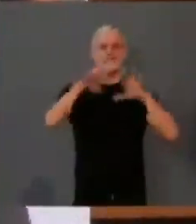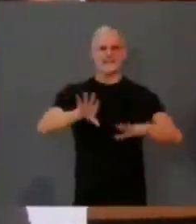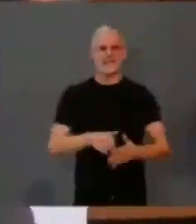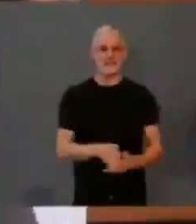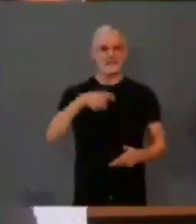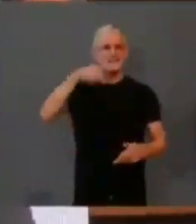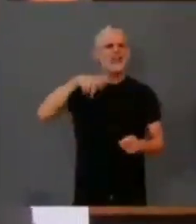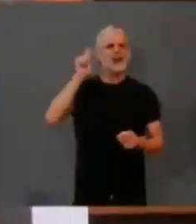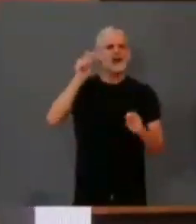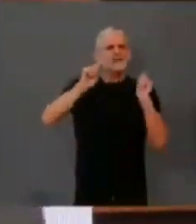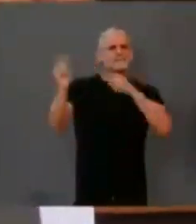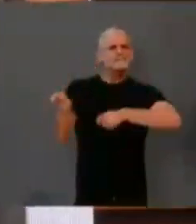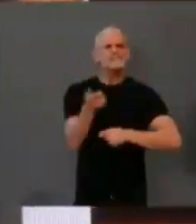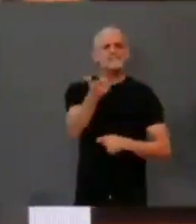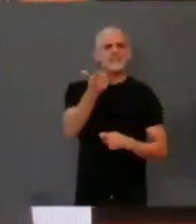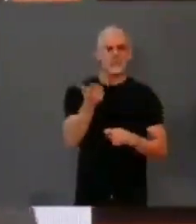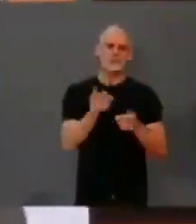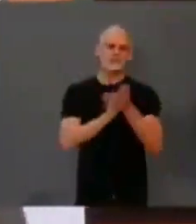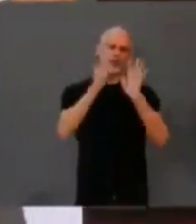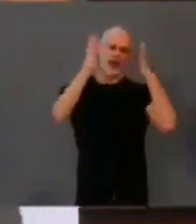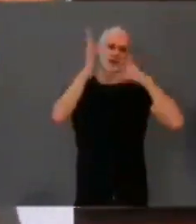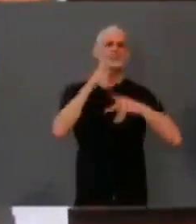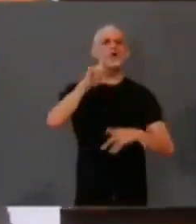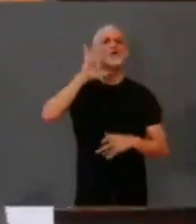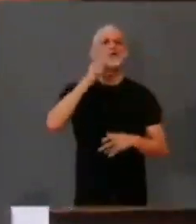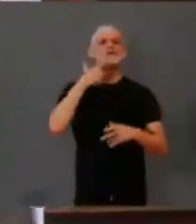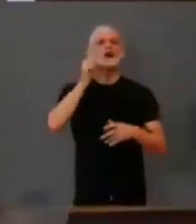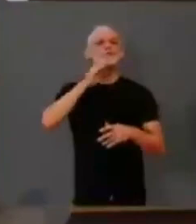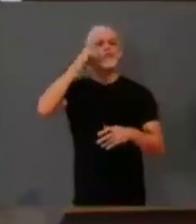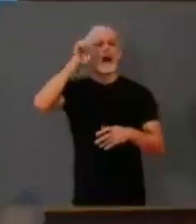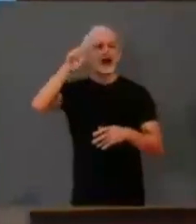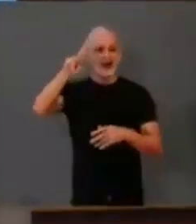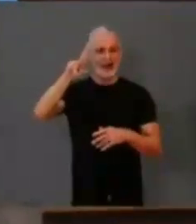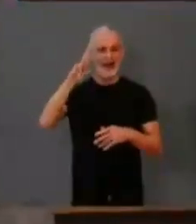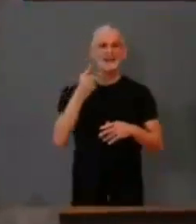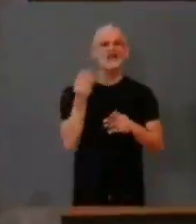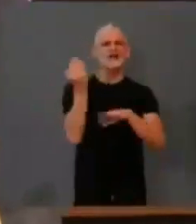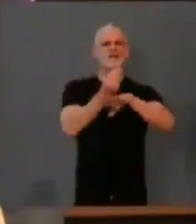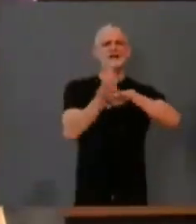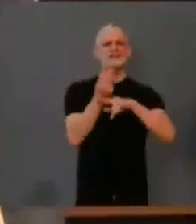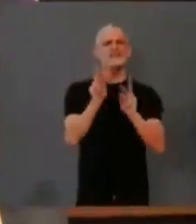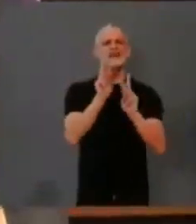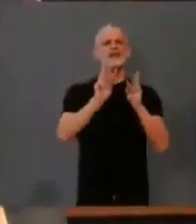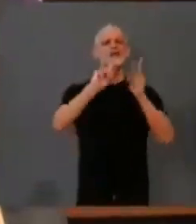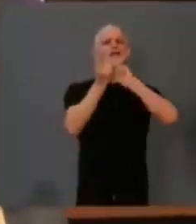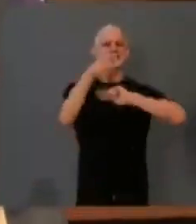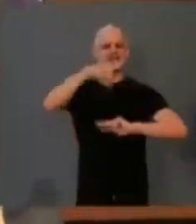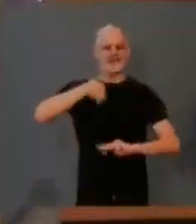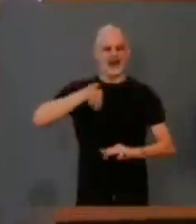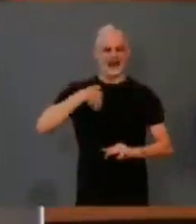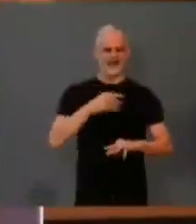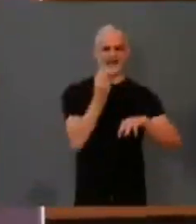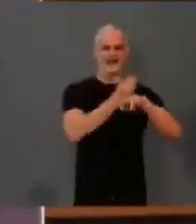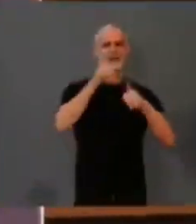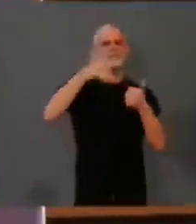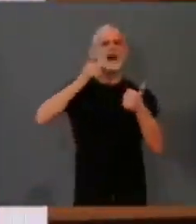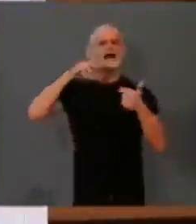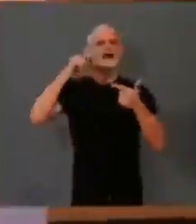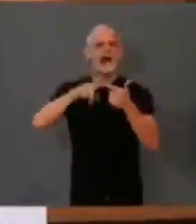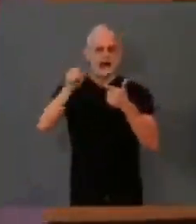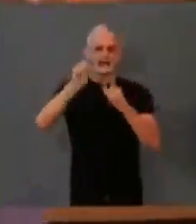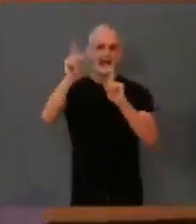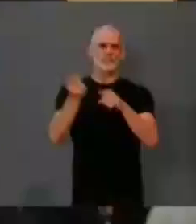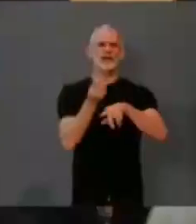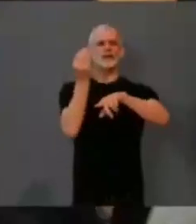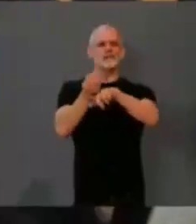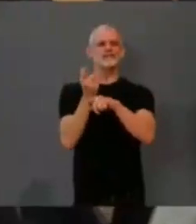a dar la palabra y pedimos un fuerte aplauso para Luisa urbana representante de unicef Argentina y Mariana isasi jefa de oficina de